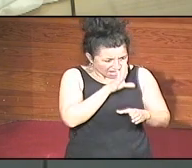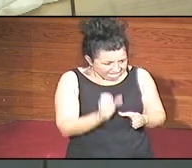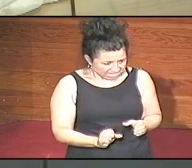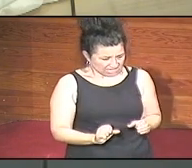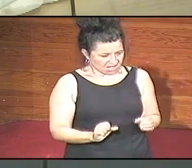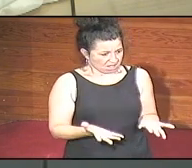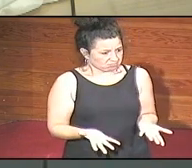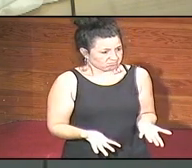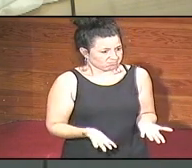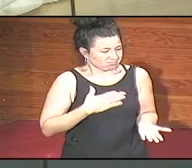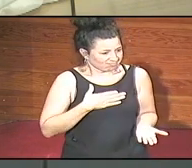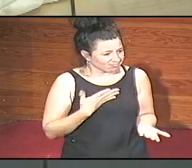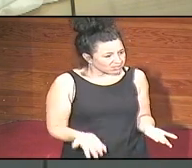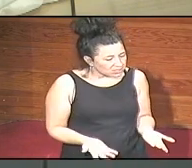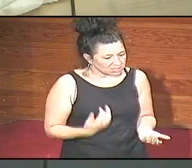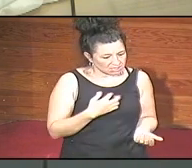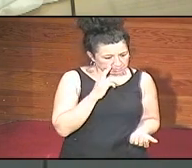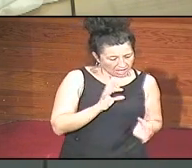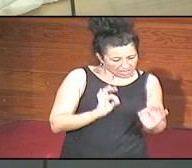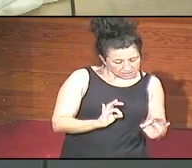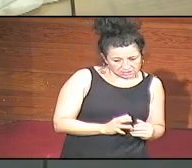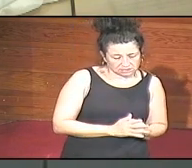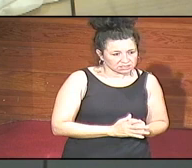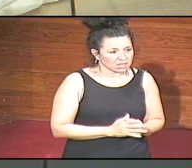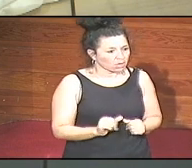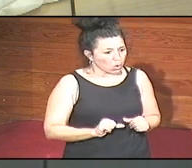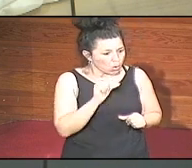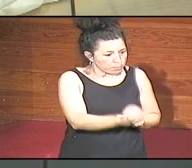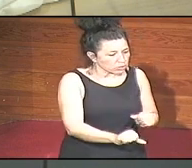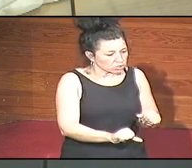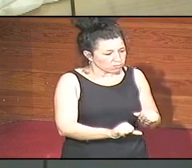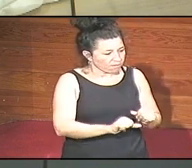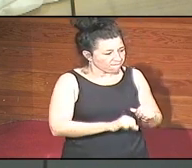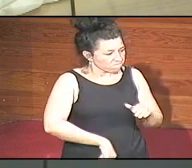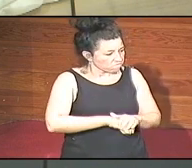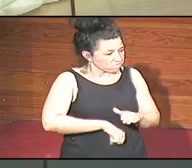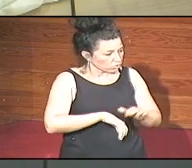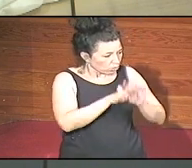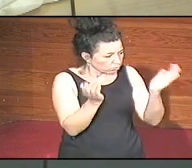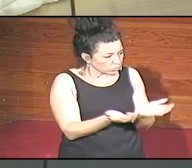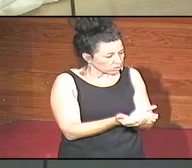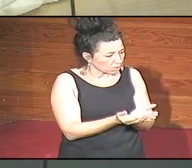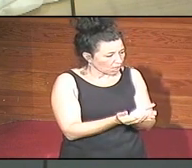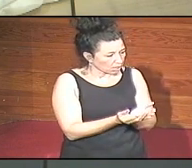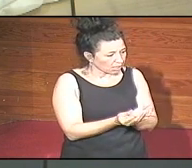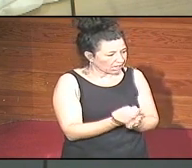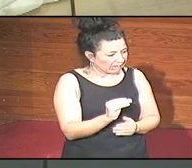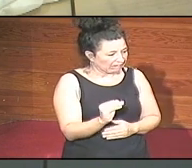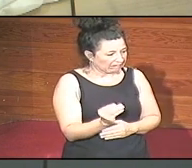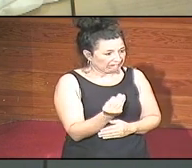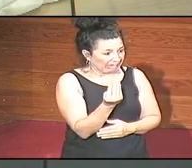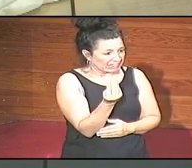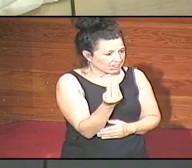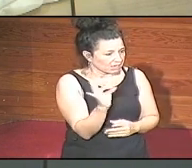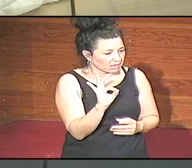lo miraba si lo piensan así o en los próximos mundiales ya lo veréis van a ganar qatar arabia saudí- van a empezar a ganar medallas de oro